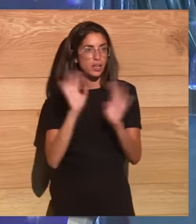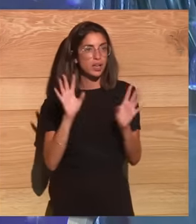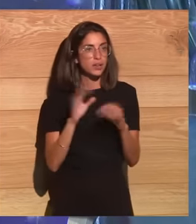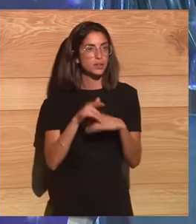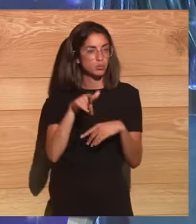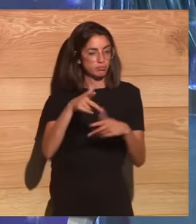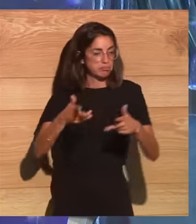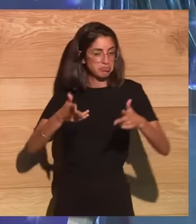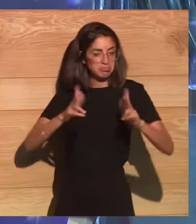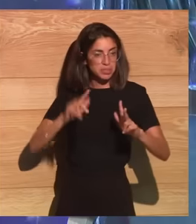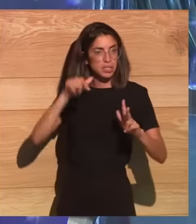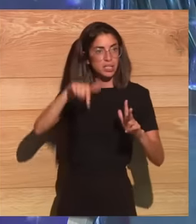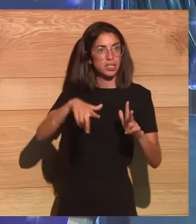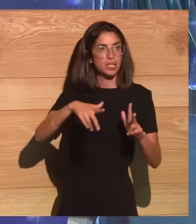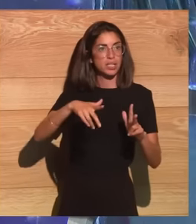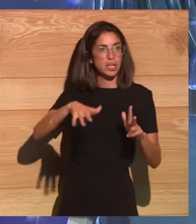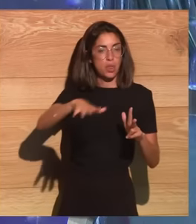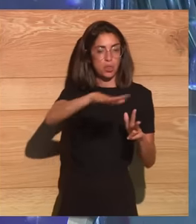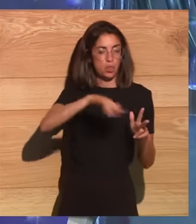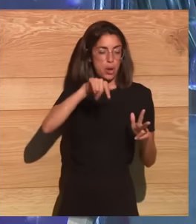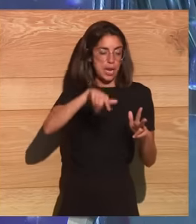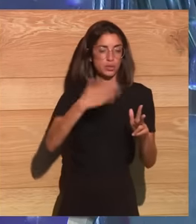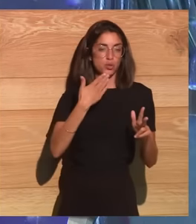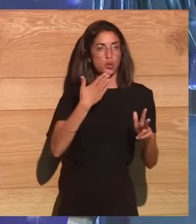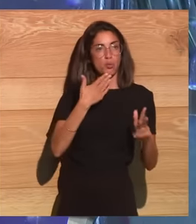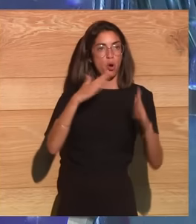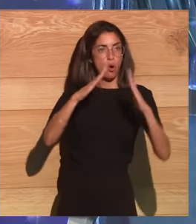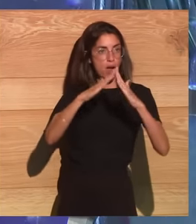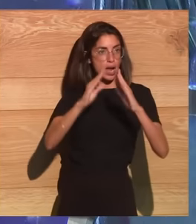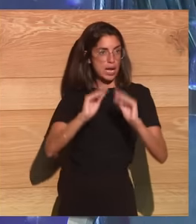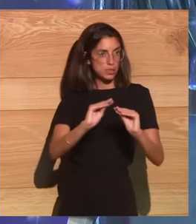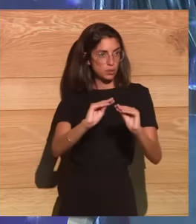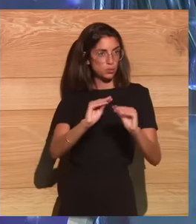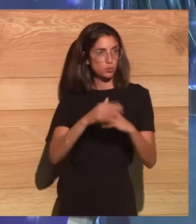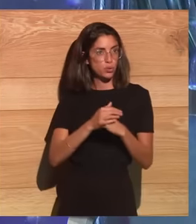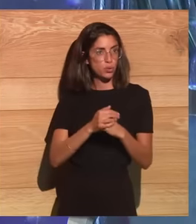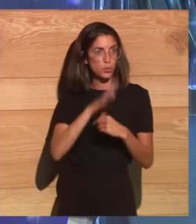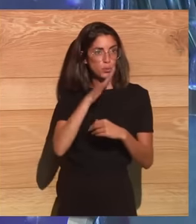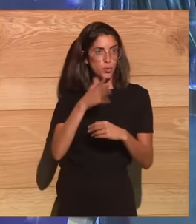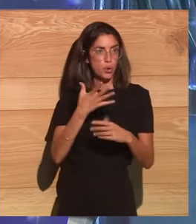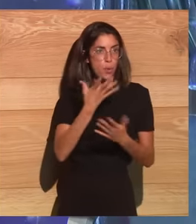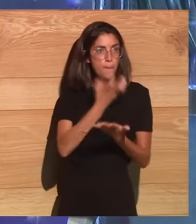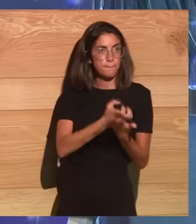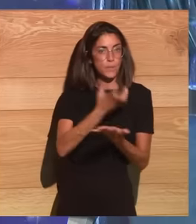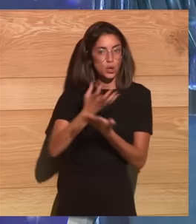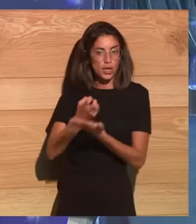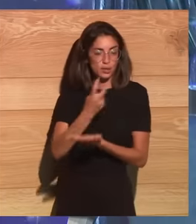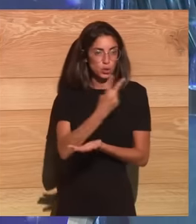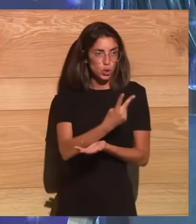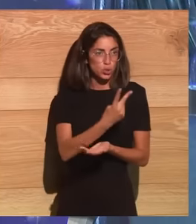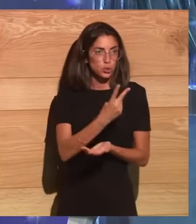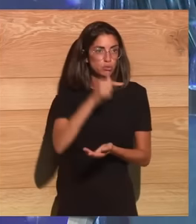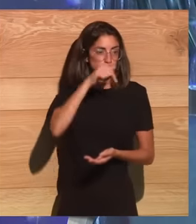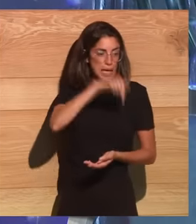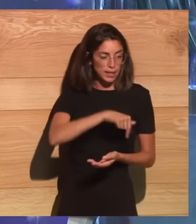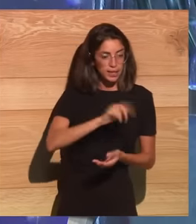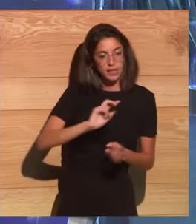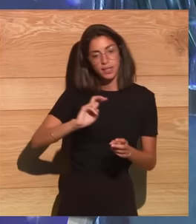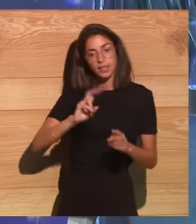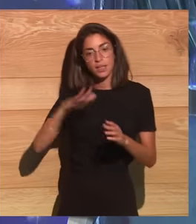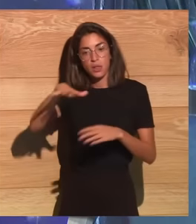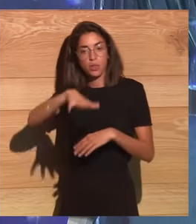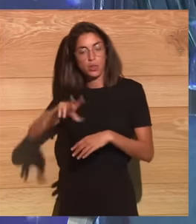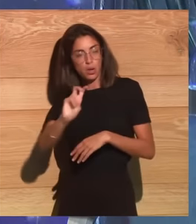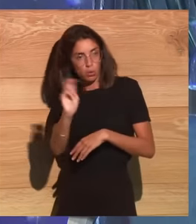en este lugar que es tu casa, nuestra casa, sí. Donde haces un podcast con dos, bueno, uno aquí y otro en otro sitio,